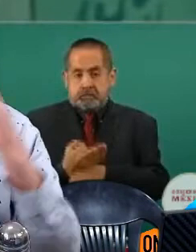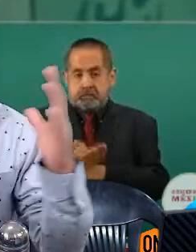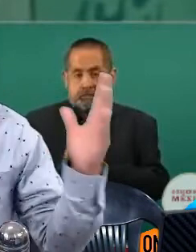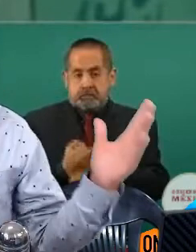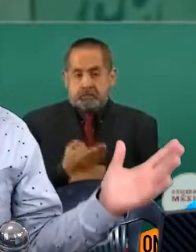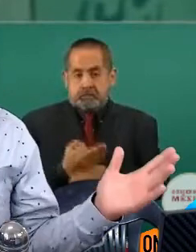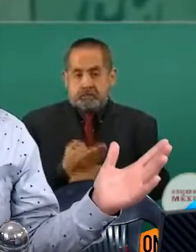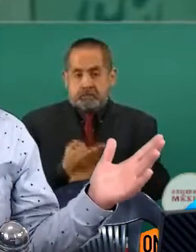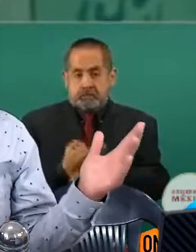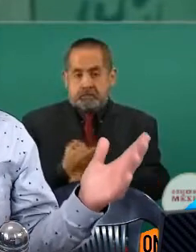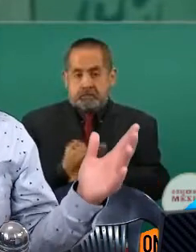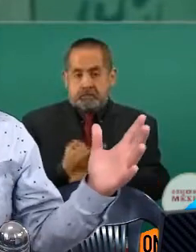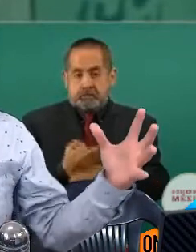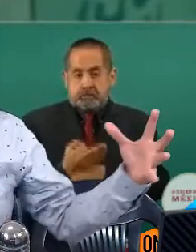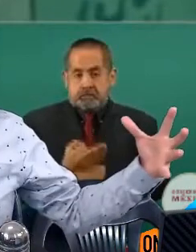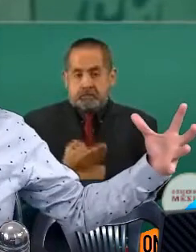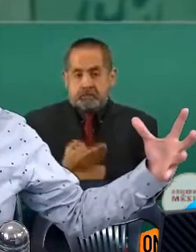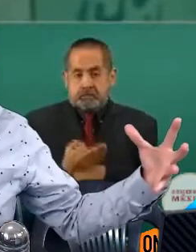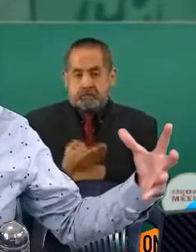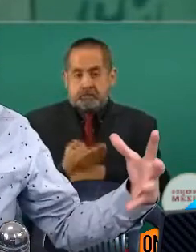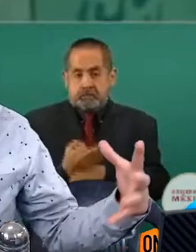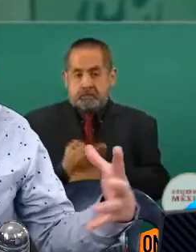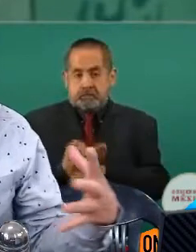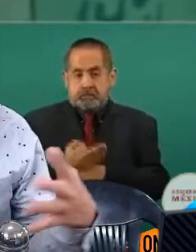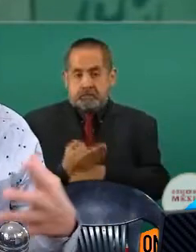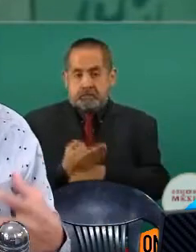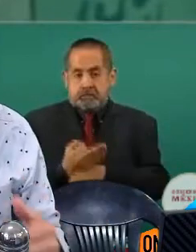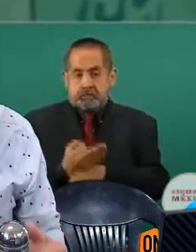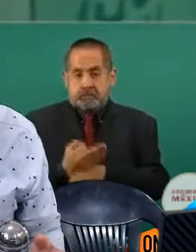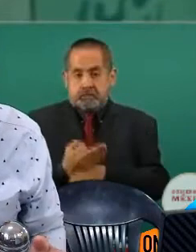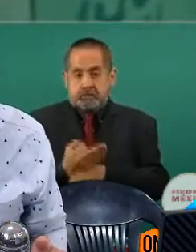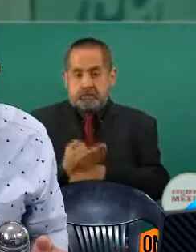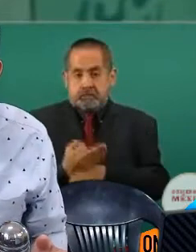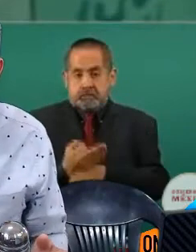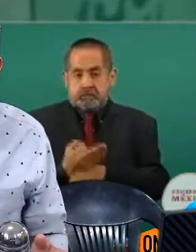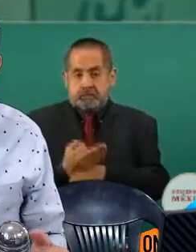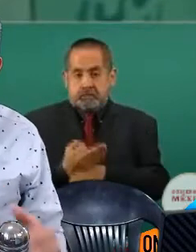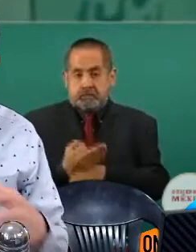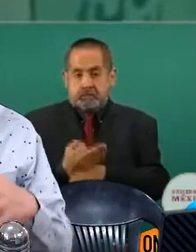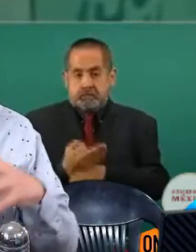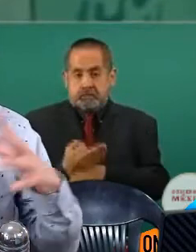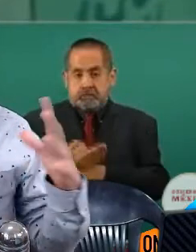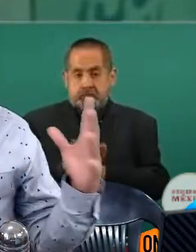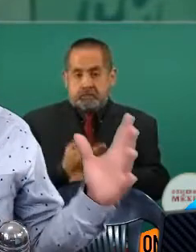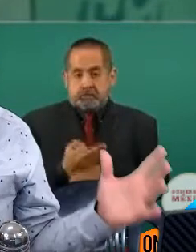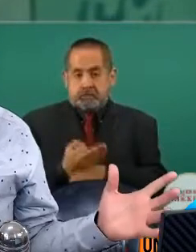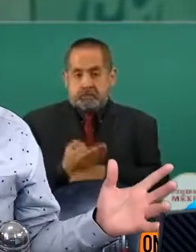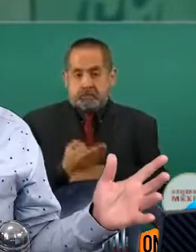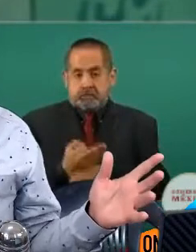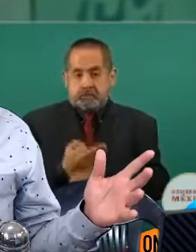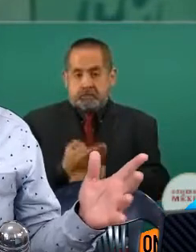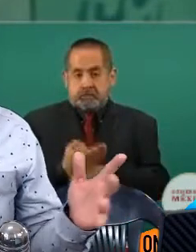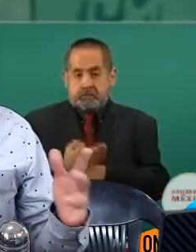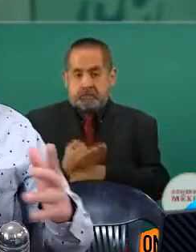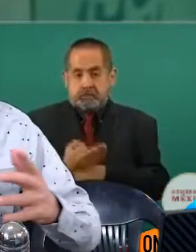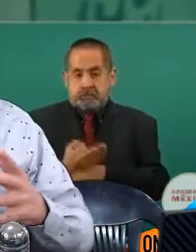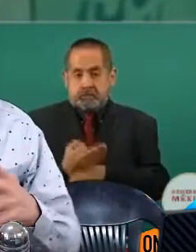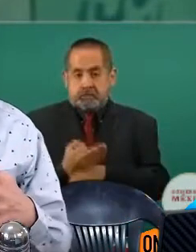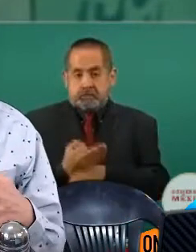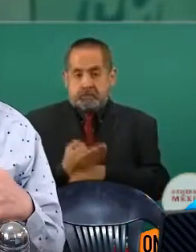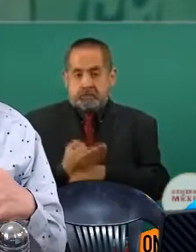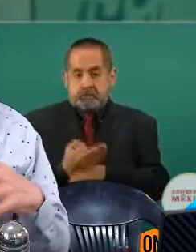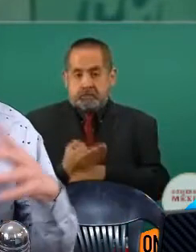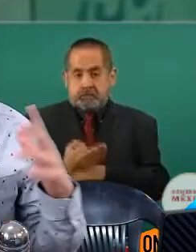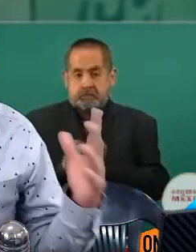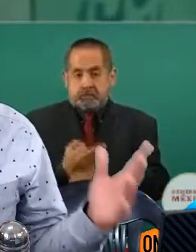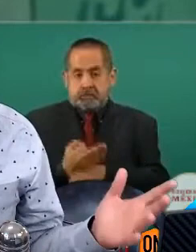lo caracterizaba. Hoy todos son iguales. No hay ideologías, no